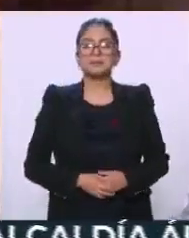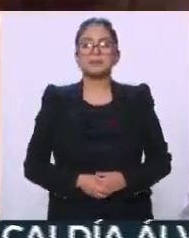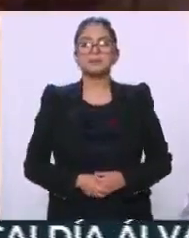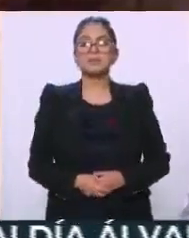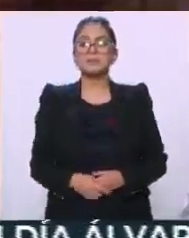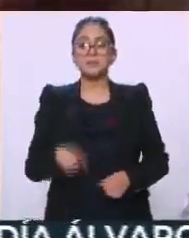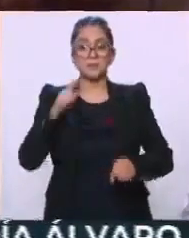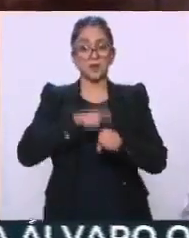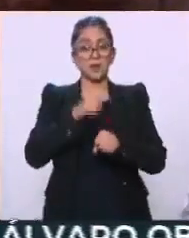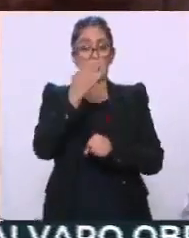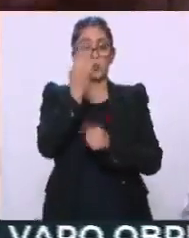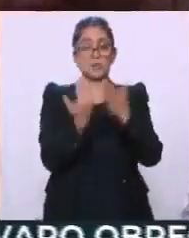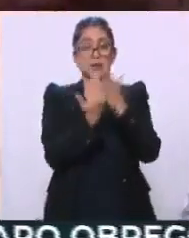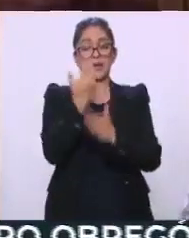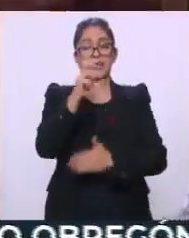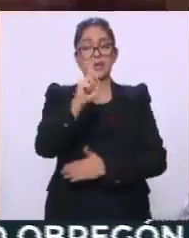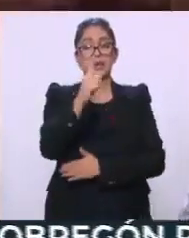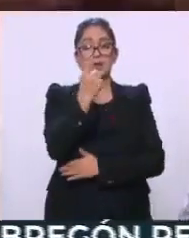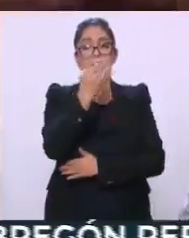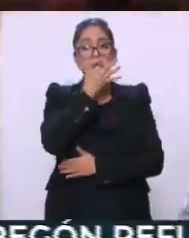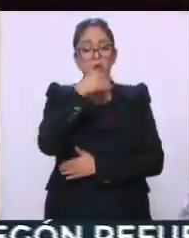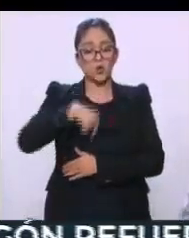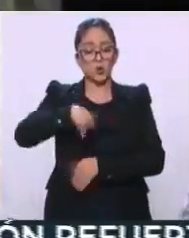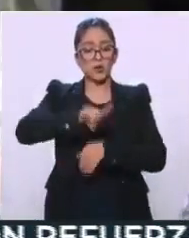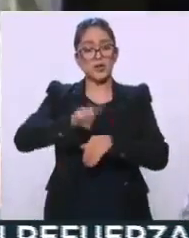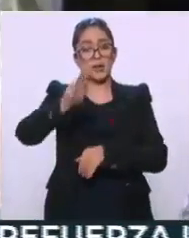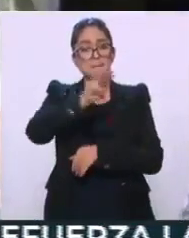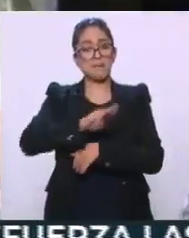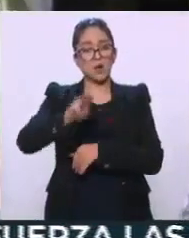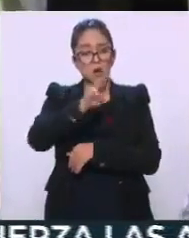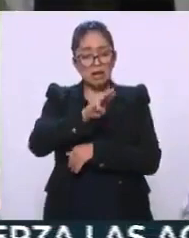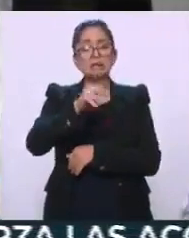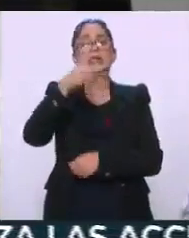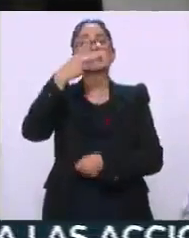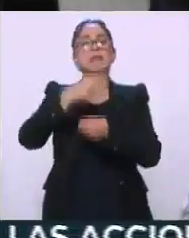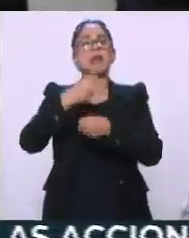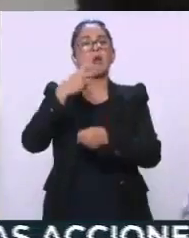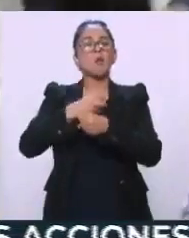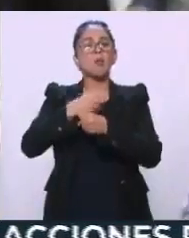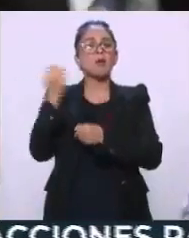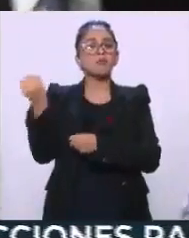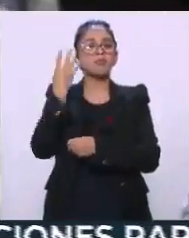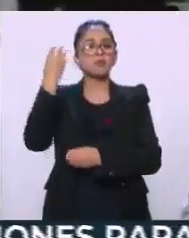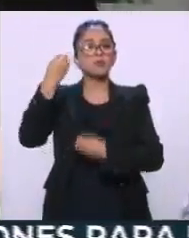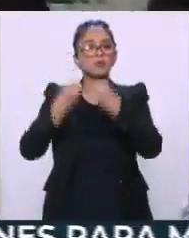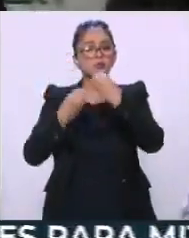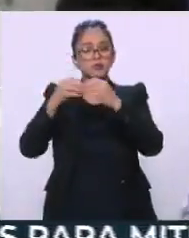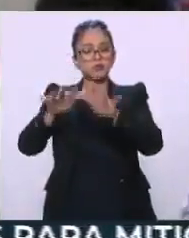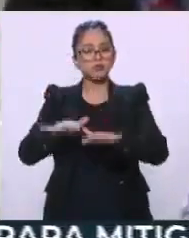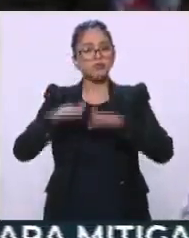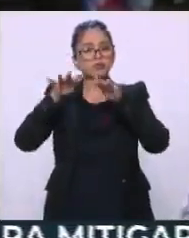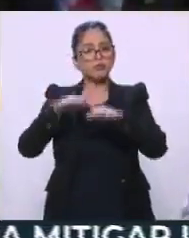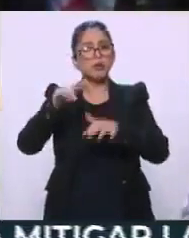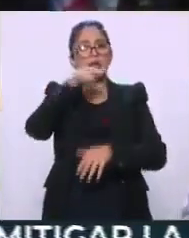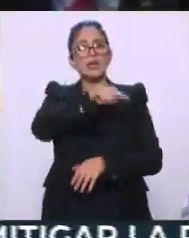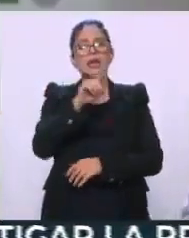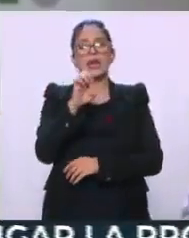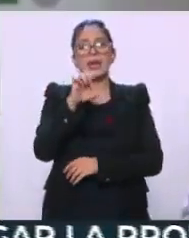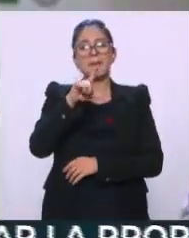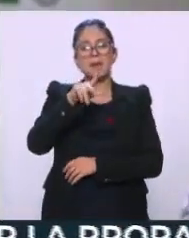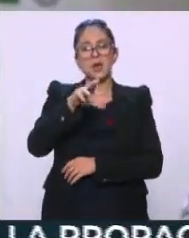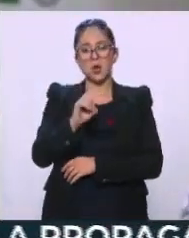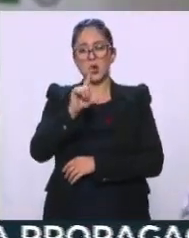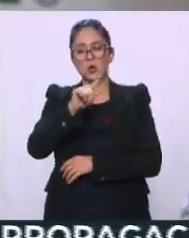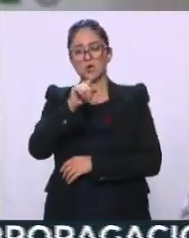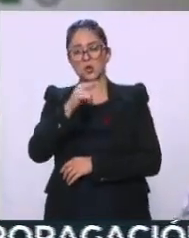A las 9:31 de la mañana de este miércoles inició la segunda audiencia virtual del exdirector de Pemex, Emilio L. Se